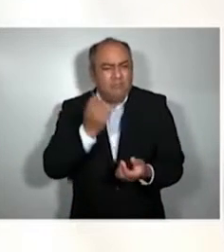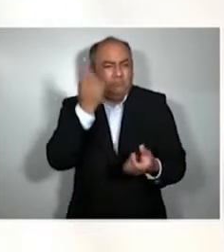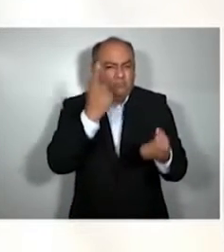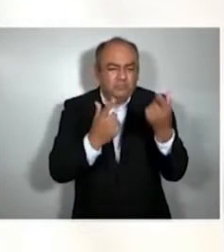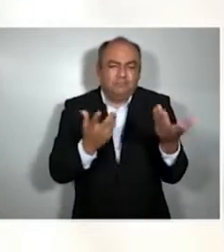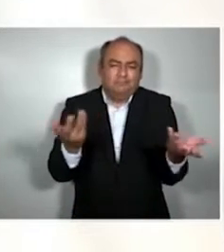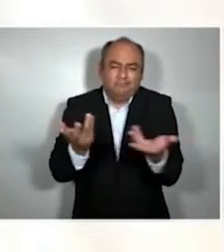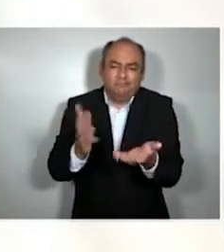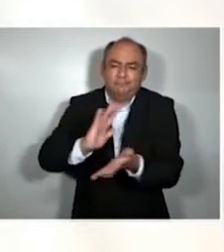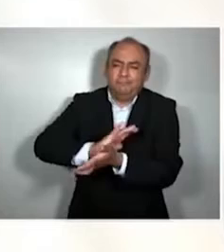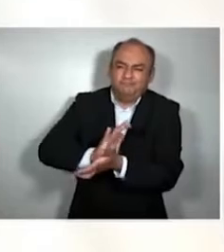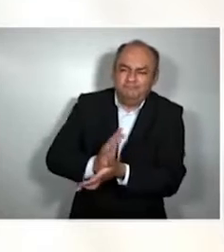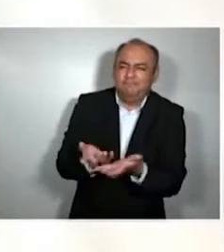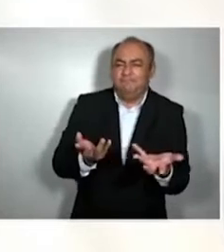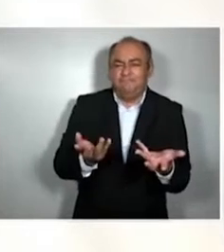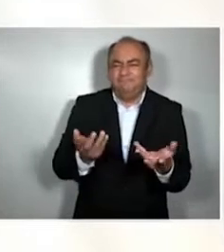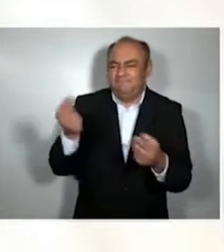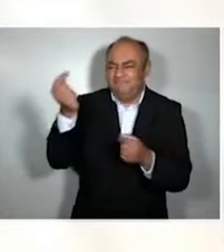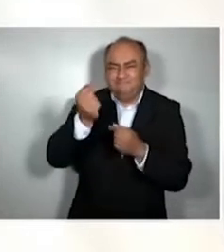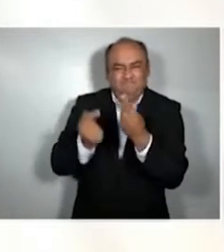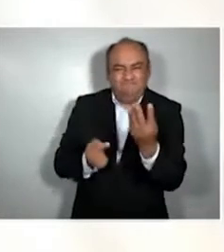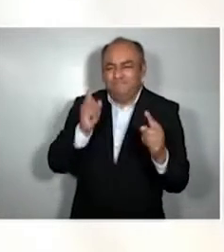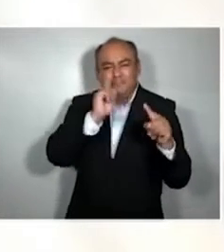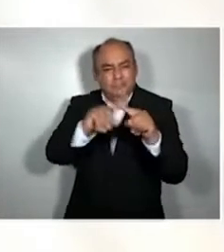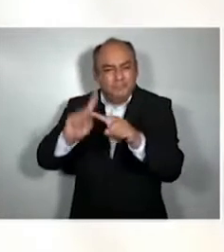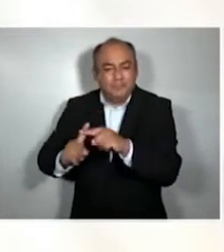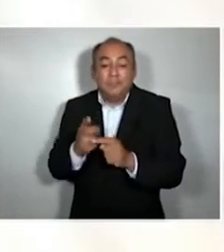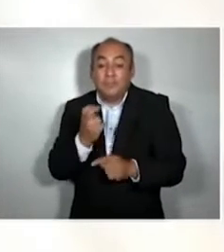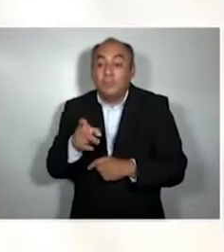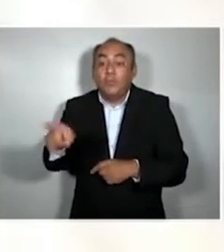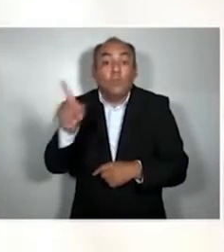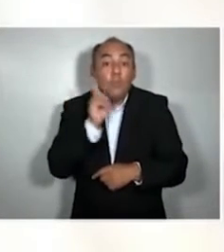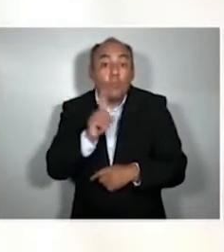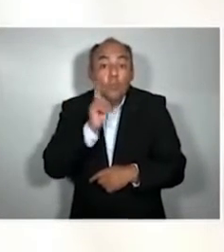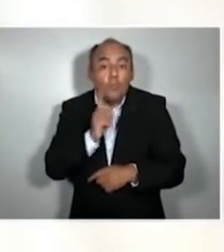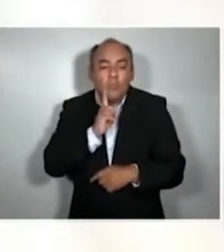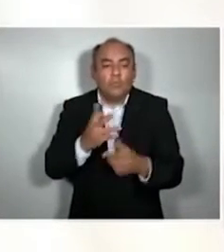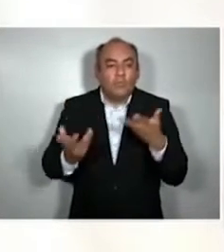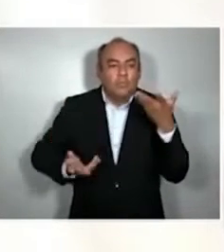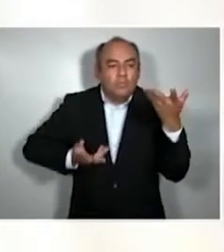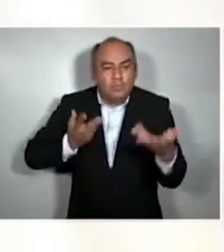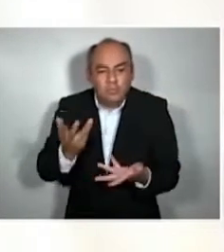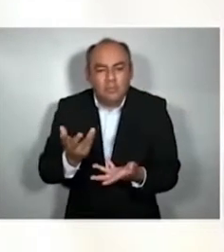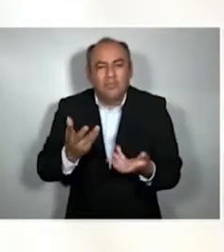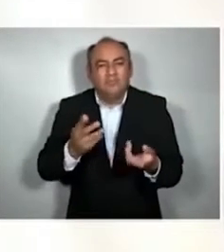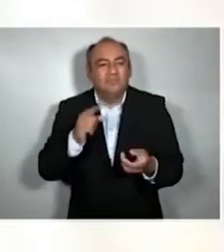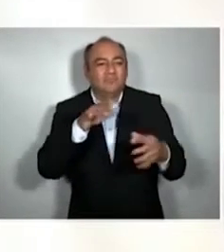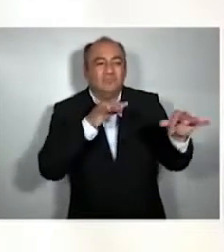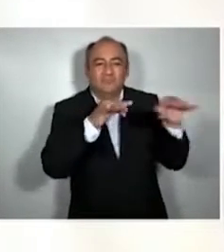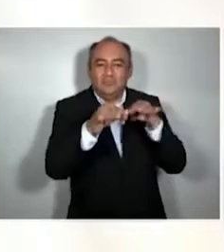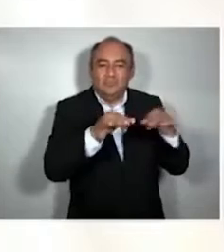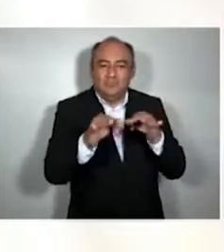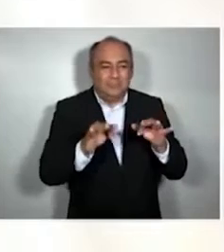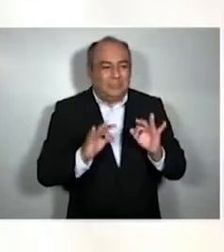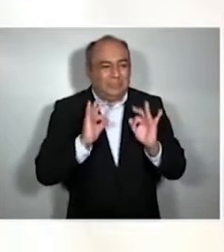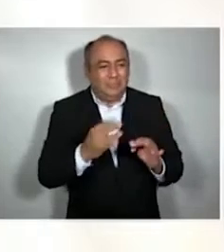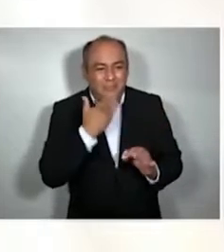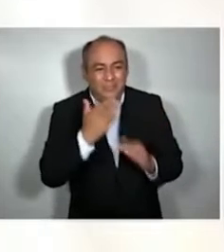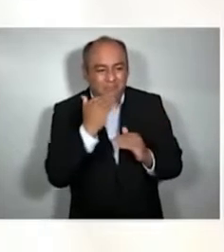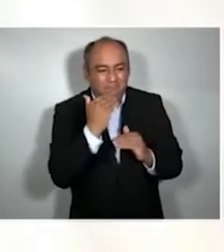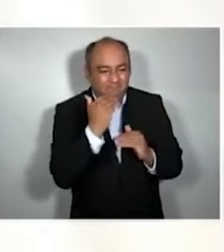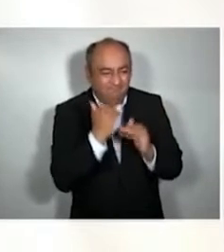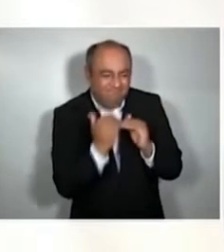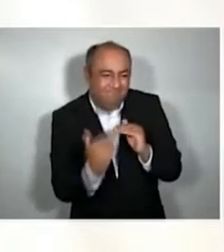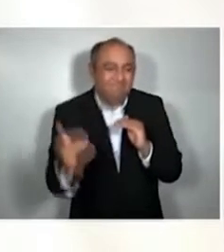discriminatorias que los reproducen y que impiden a las mujeres a tener empleos, a subir, a